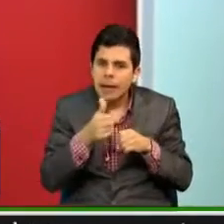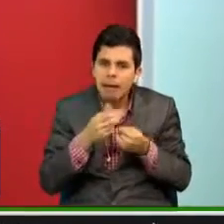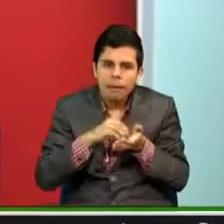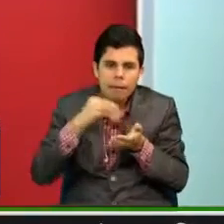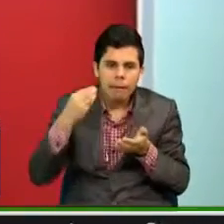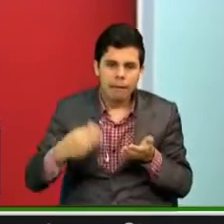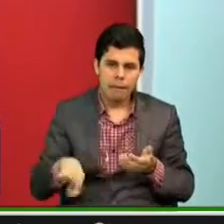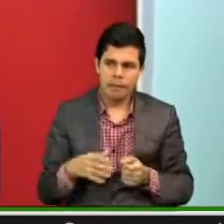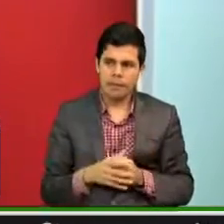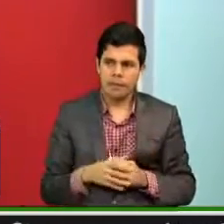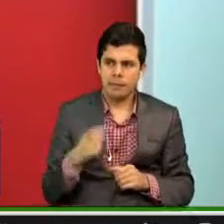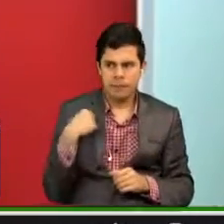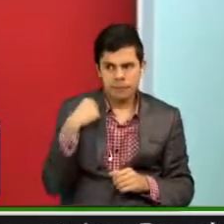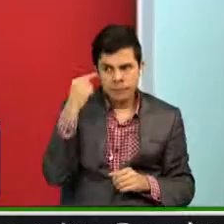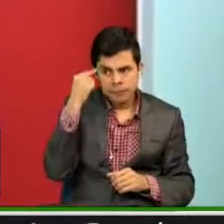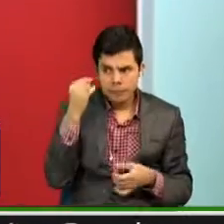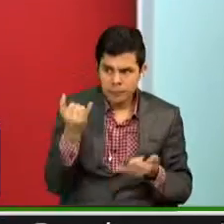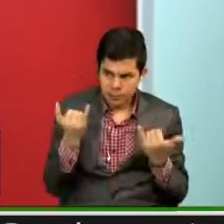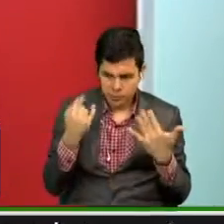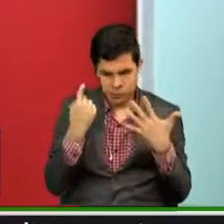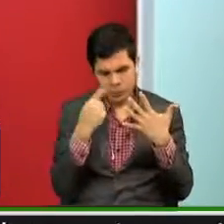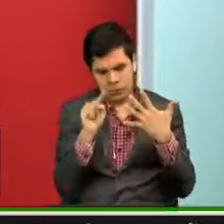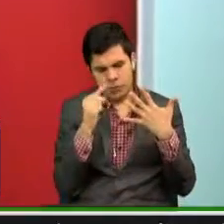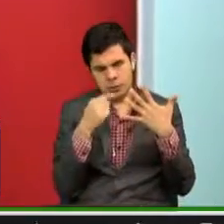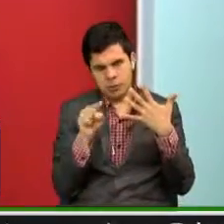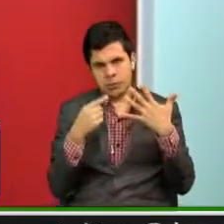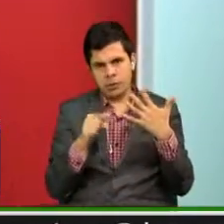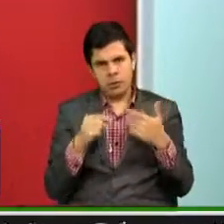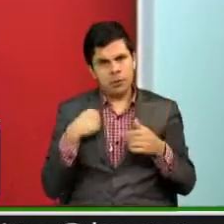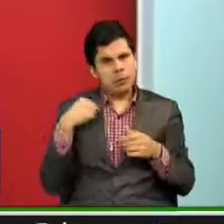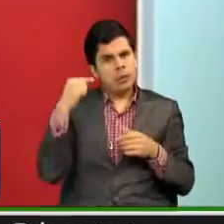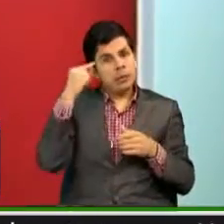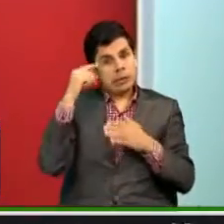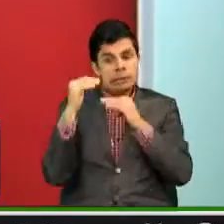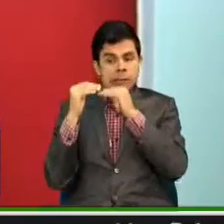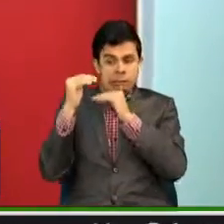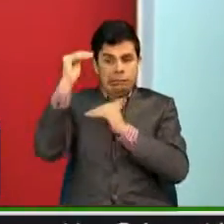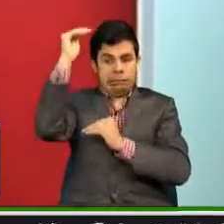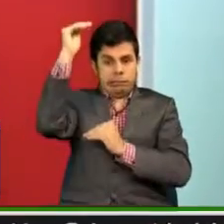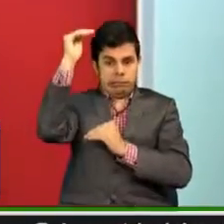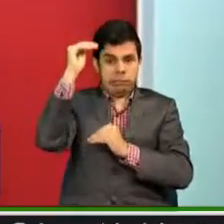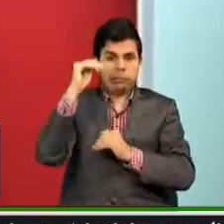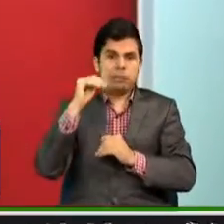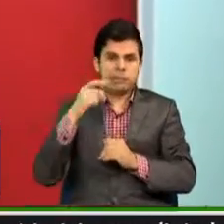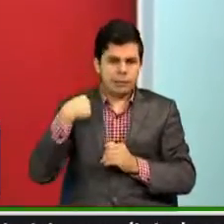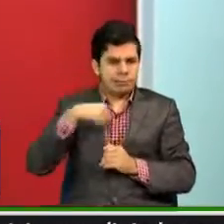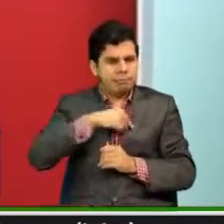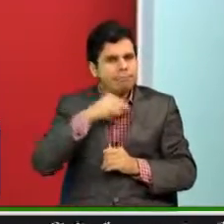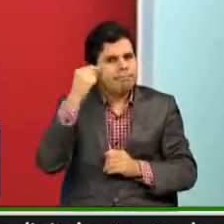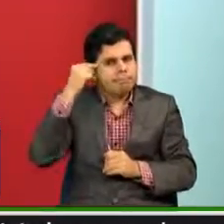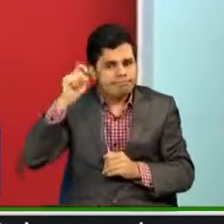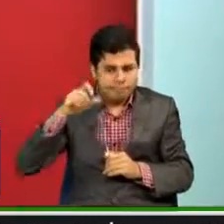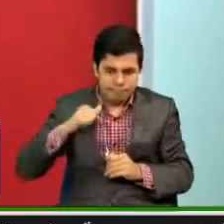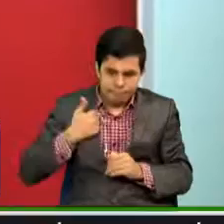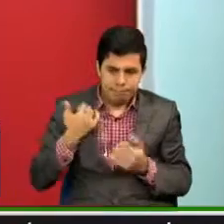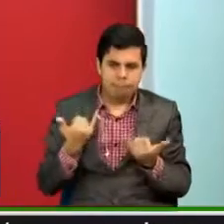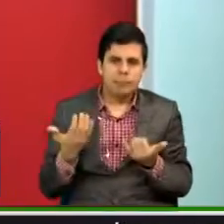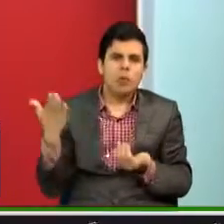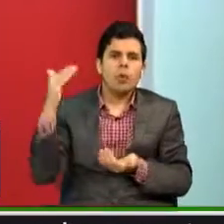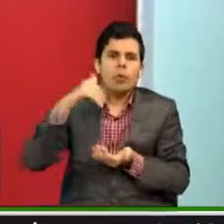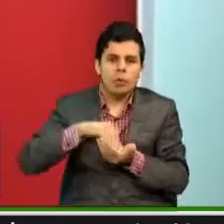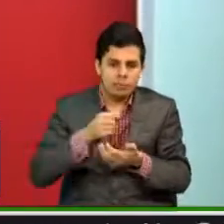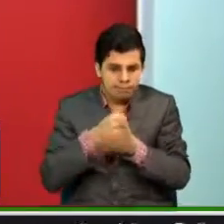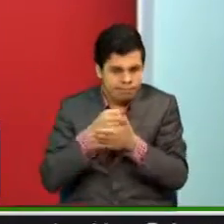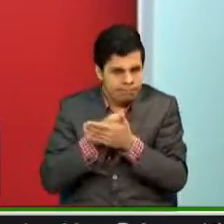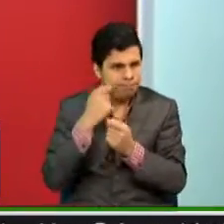Yo diría que están niveles realmente pues altos, que tenemos solamente que aprovechar para volver a darles